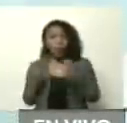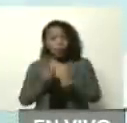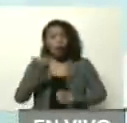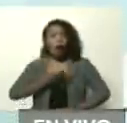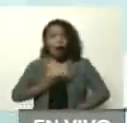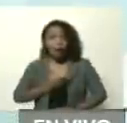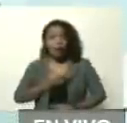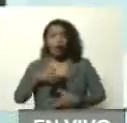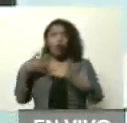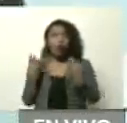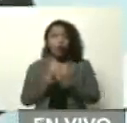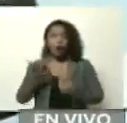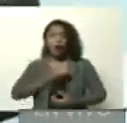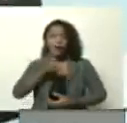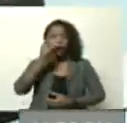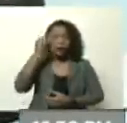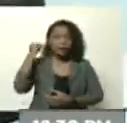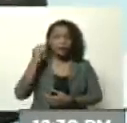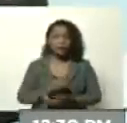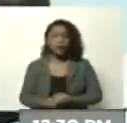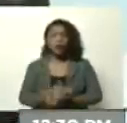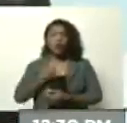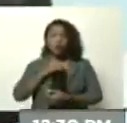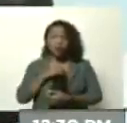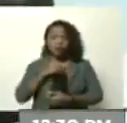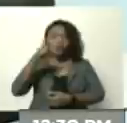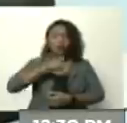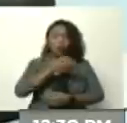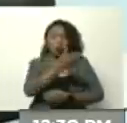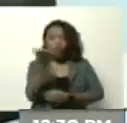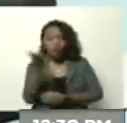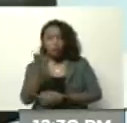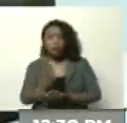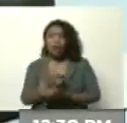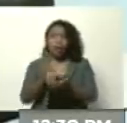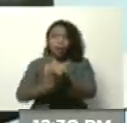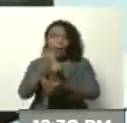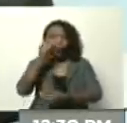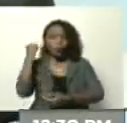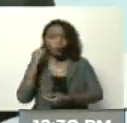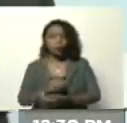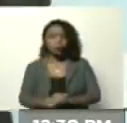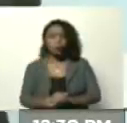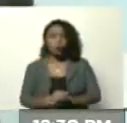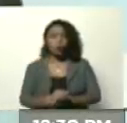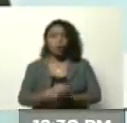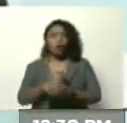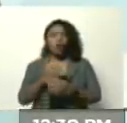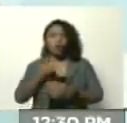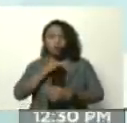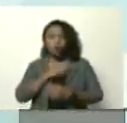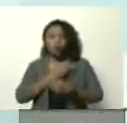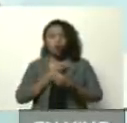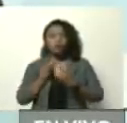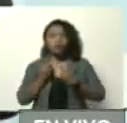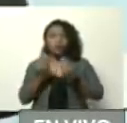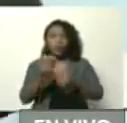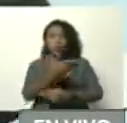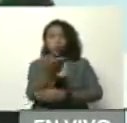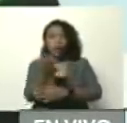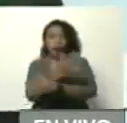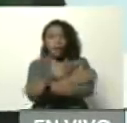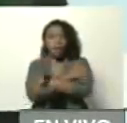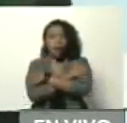junto a su alcaldesa contamos con ustedes hermanas y hermanas reciban un abrazo no de primitivo Sedeño